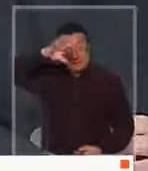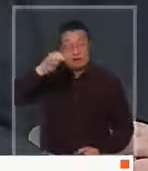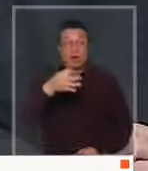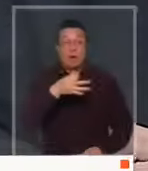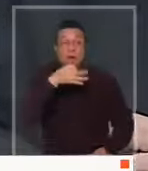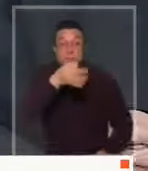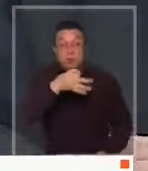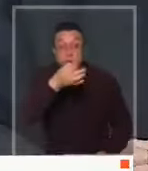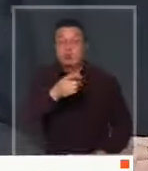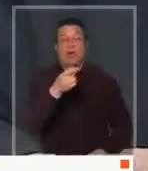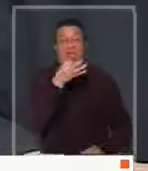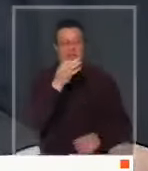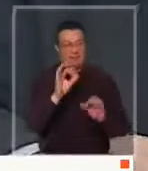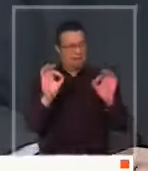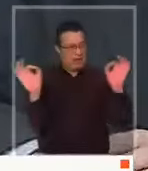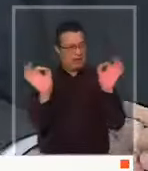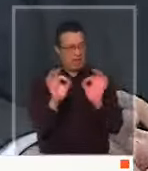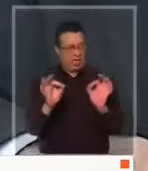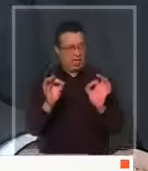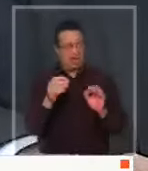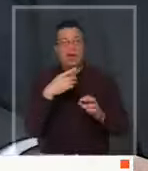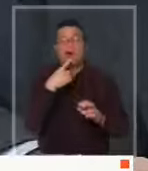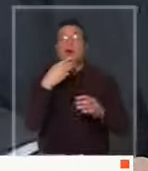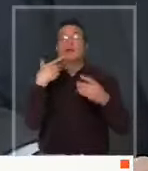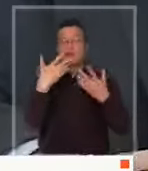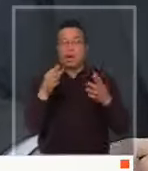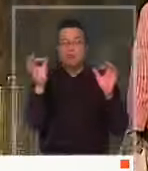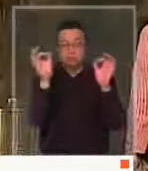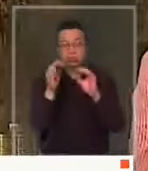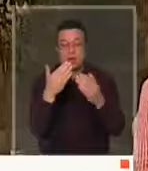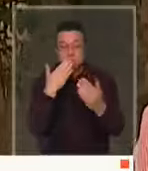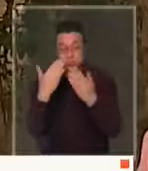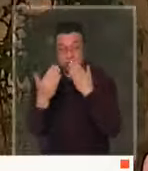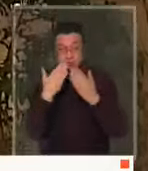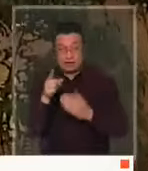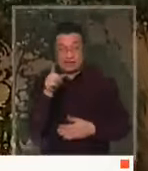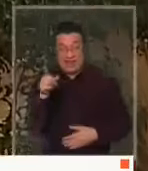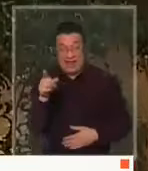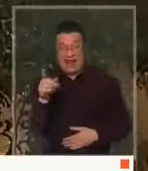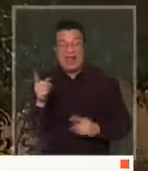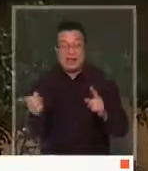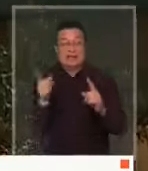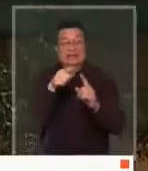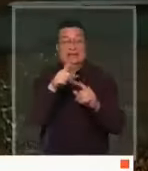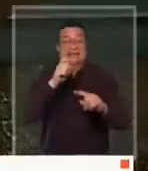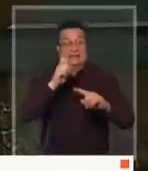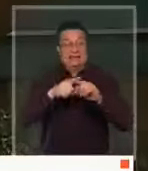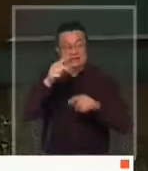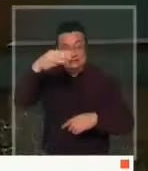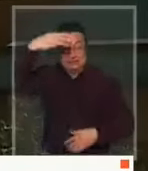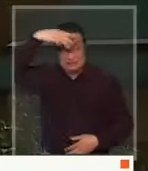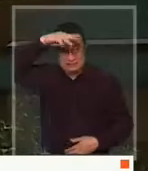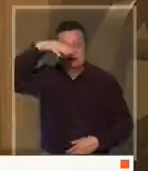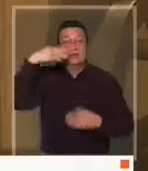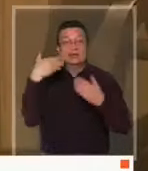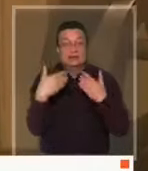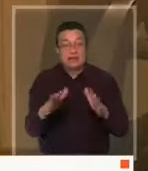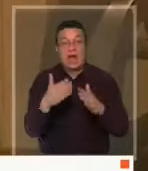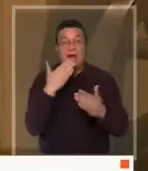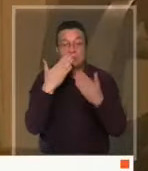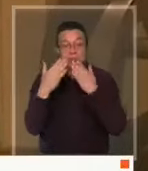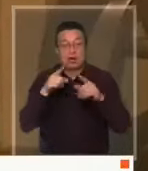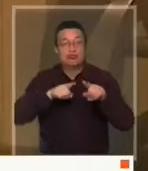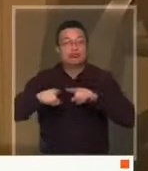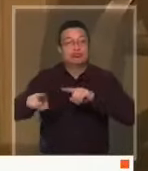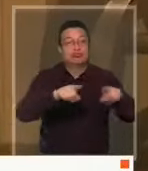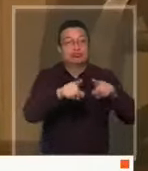como afirmó su defensa, y entregó detalles del diálogo que él mismo tuvo con la ex autoridad mientras realizaban diligencias en el